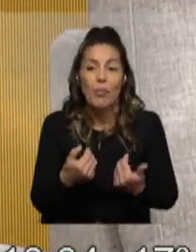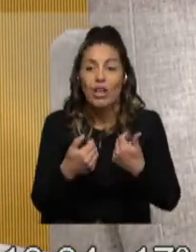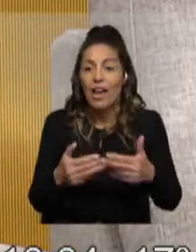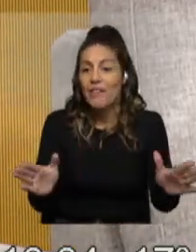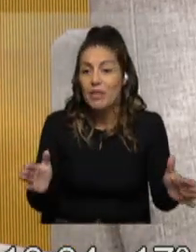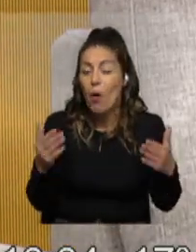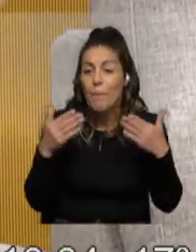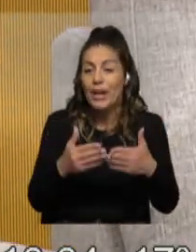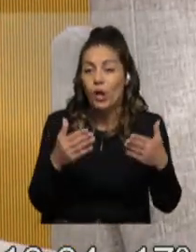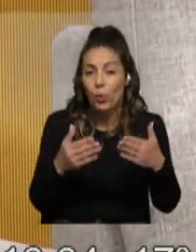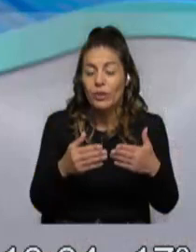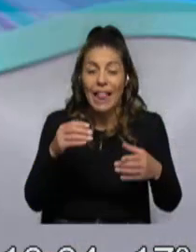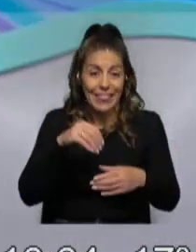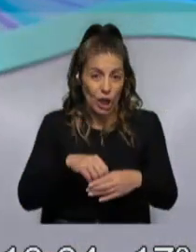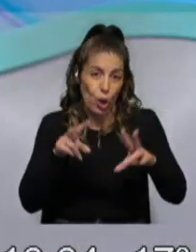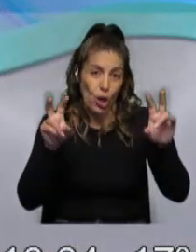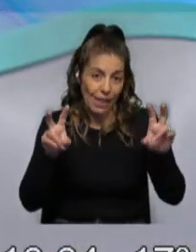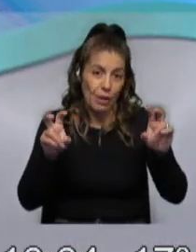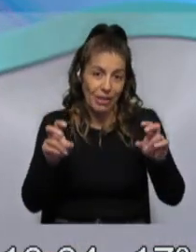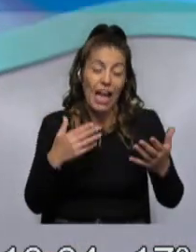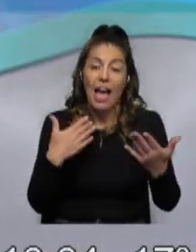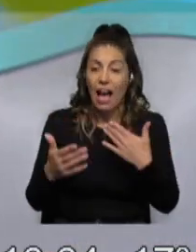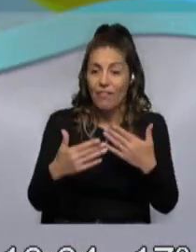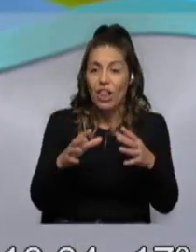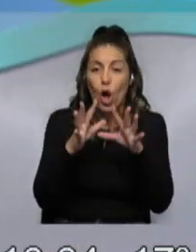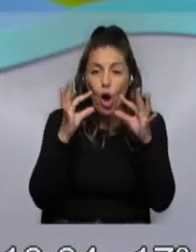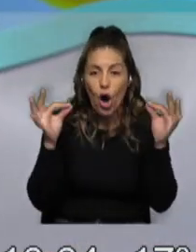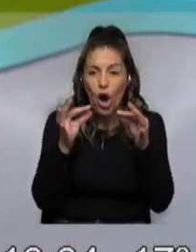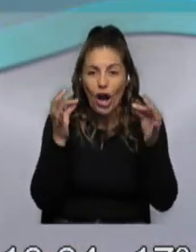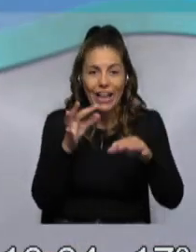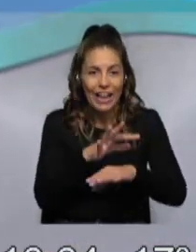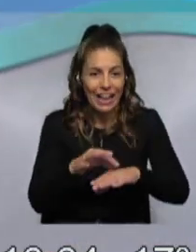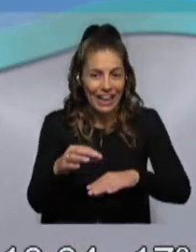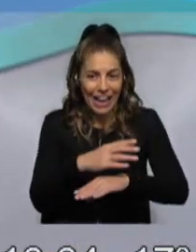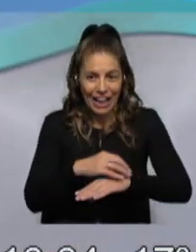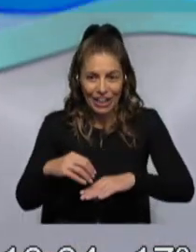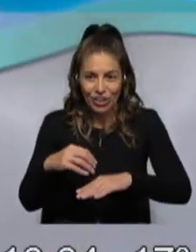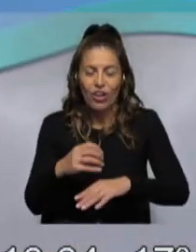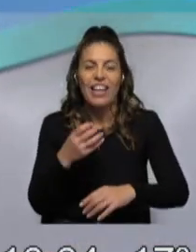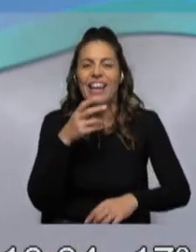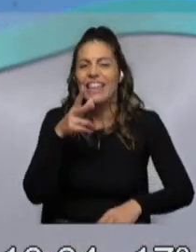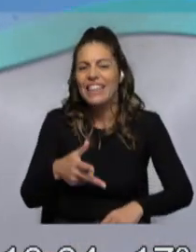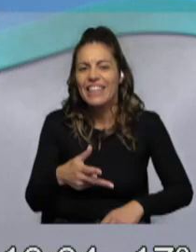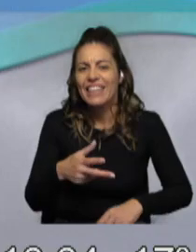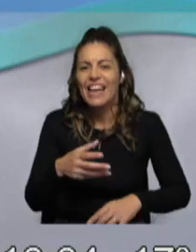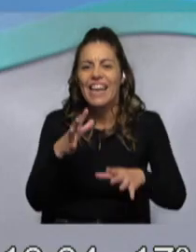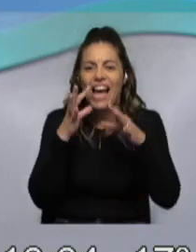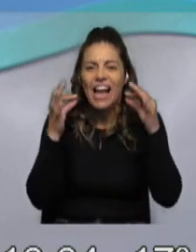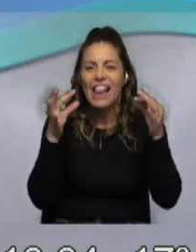consultorio. Pero dentro de la temática. Dentro de la temática. Estamos hablando de los gatos. El gato indomable. ¿Qué le dirían al gato del